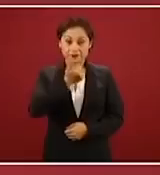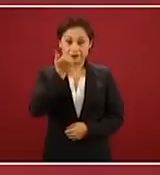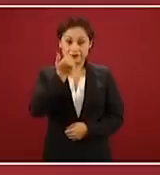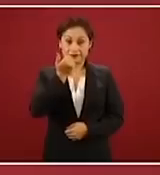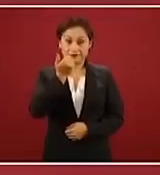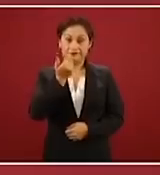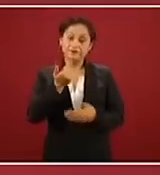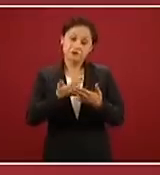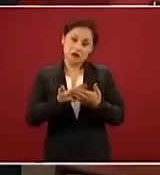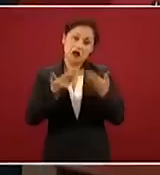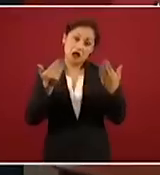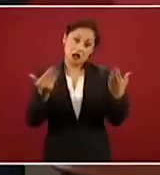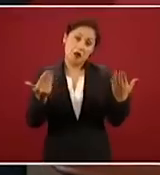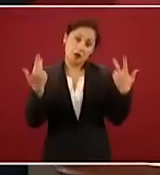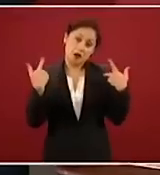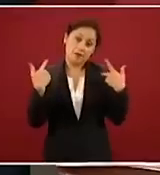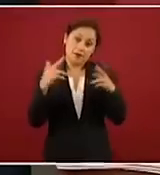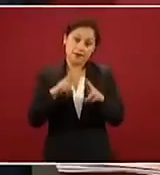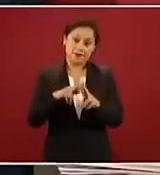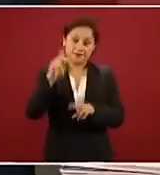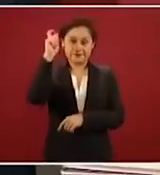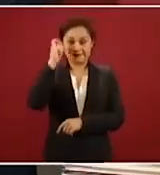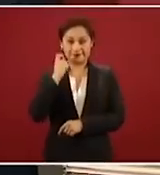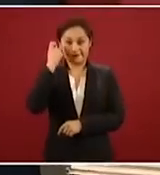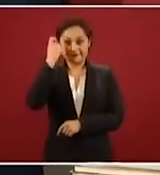pues una maestra jubilada.